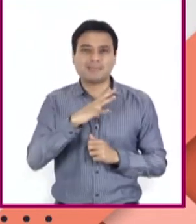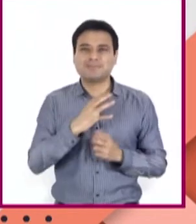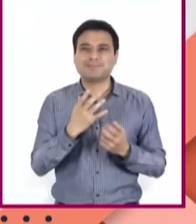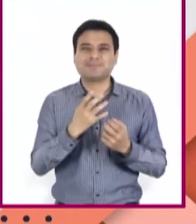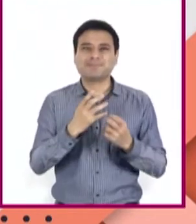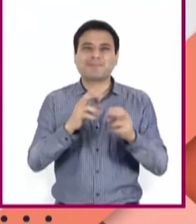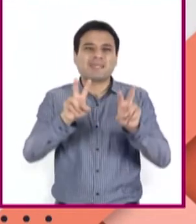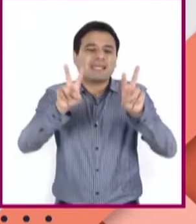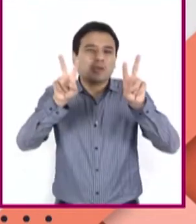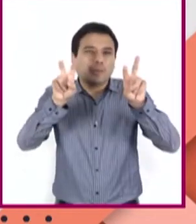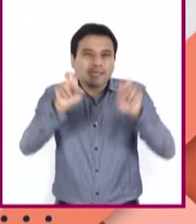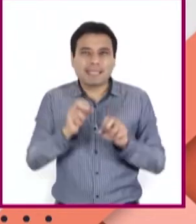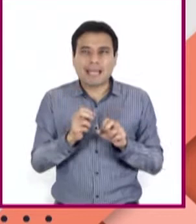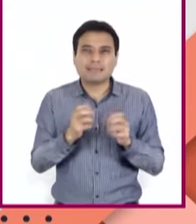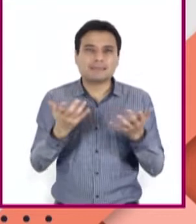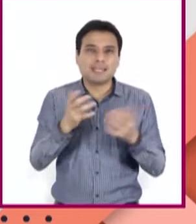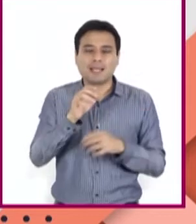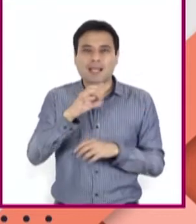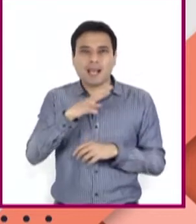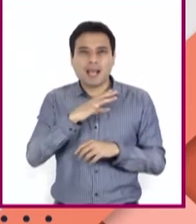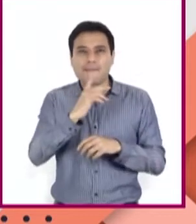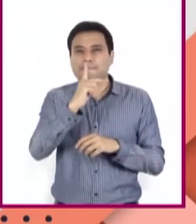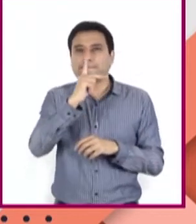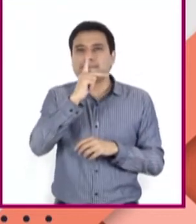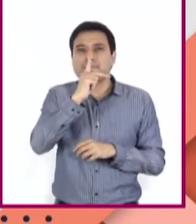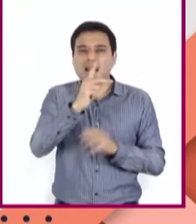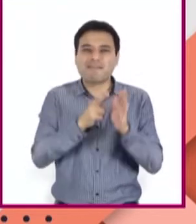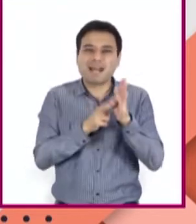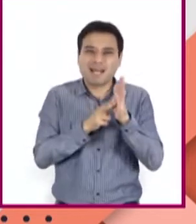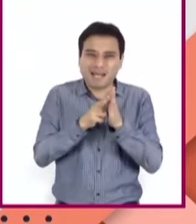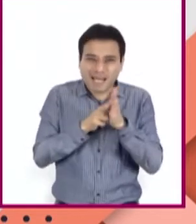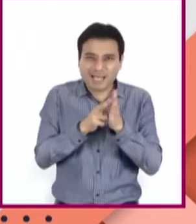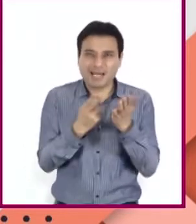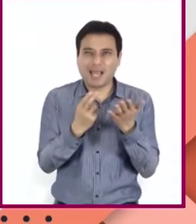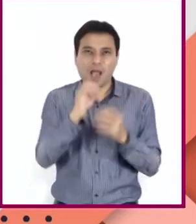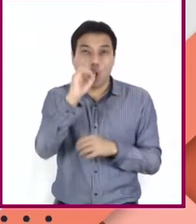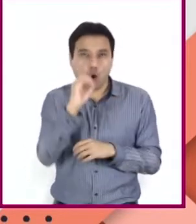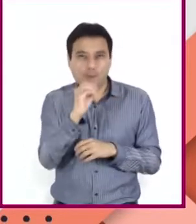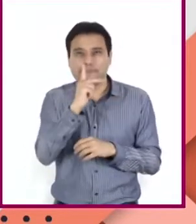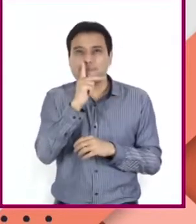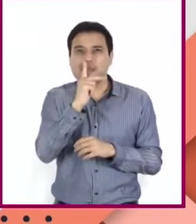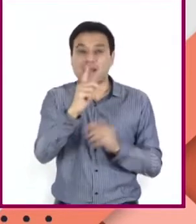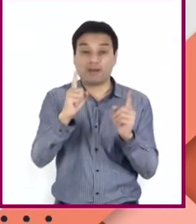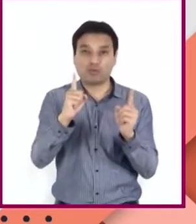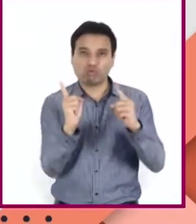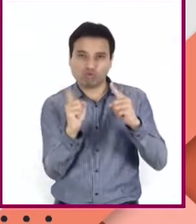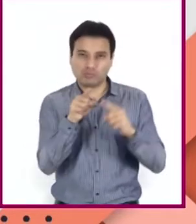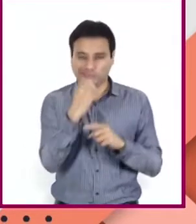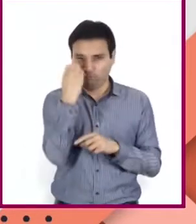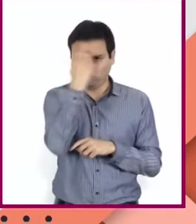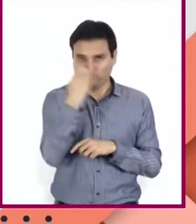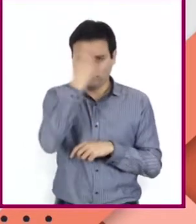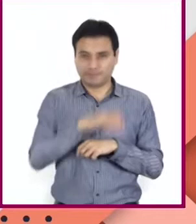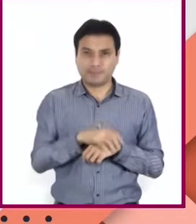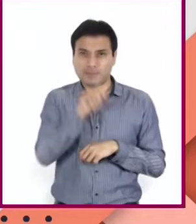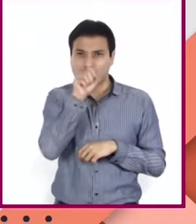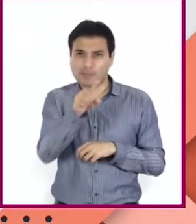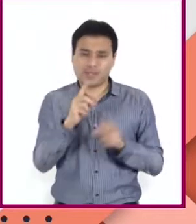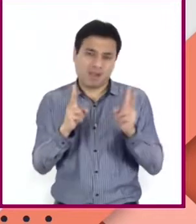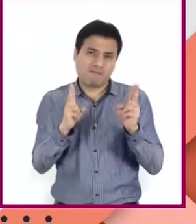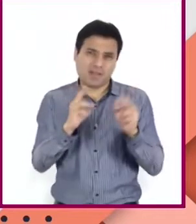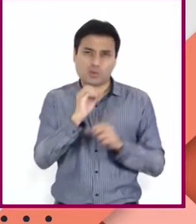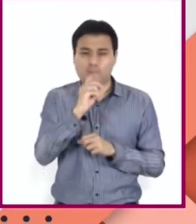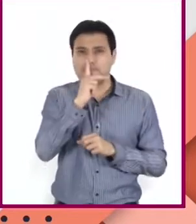comillas o tipografía más oscura, como las letras negritas o en cursiva. Buscar frases o